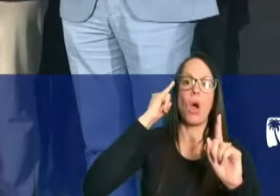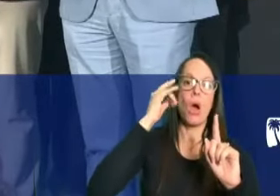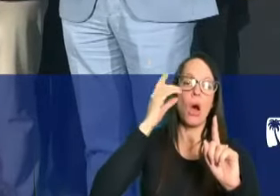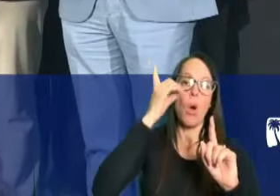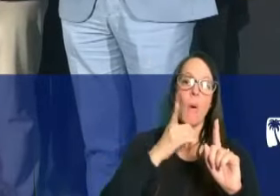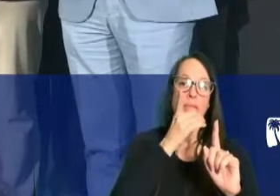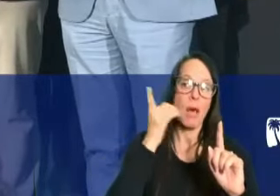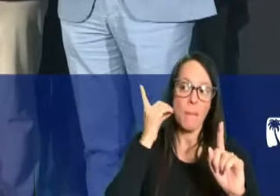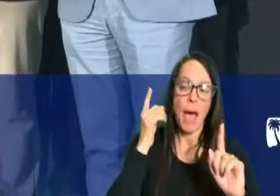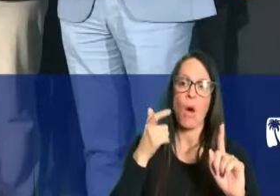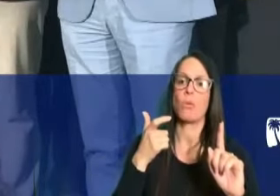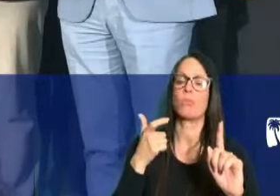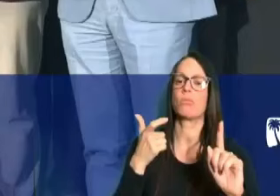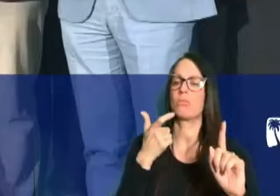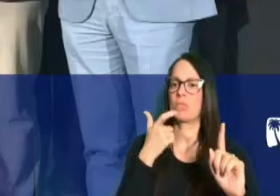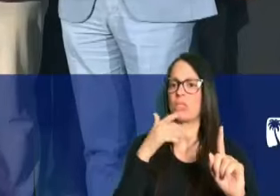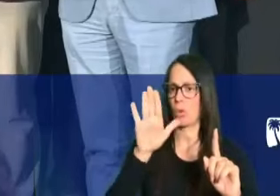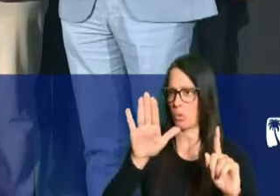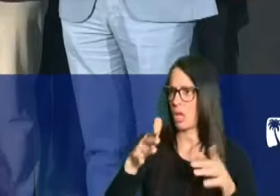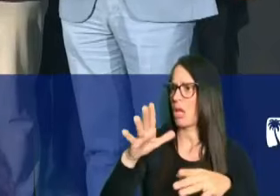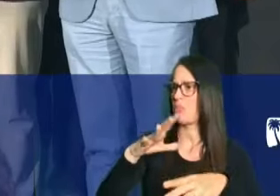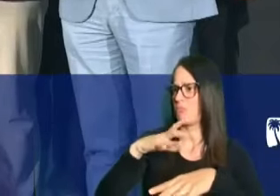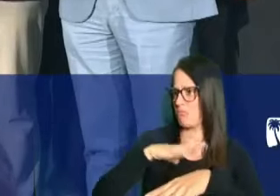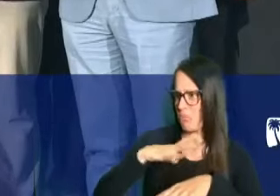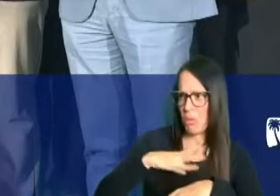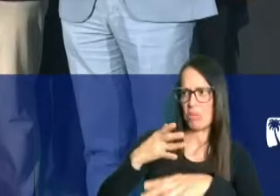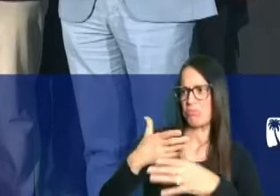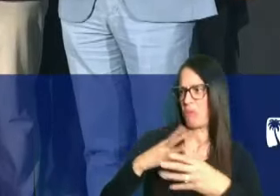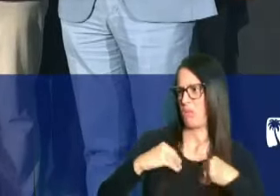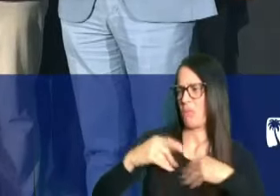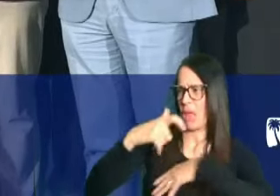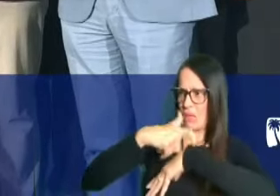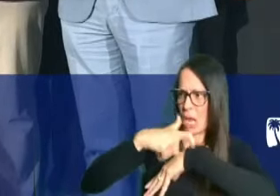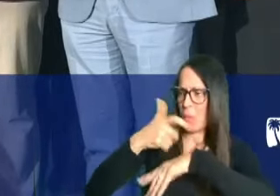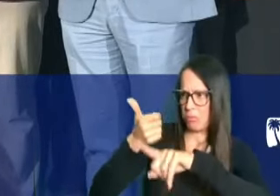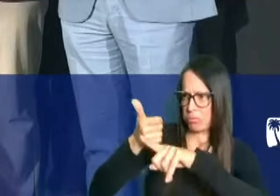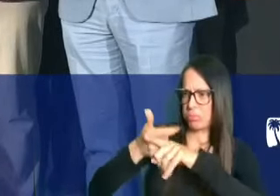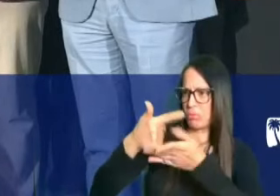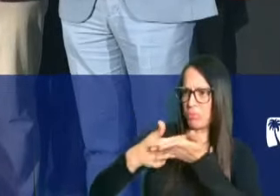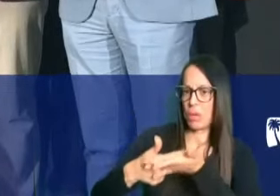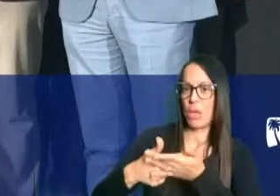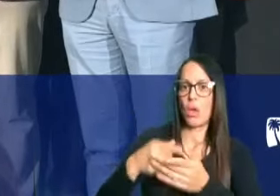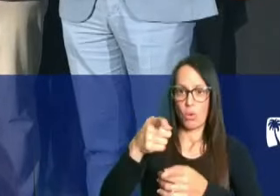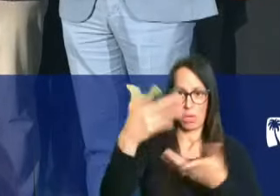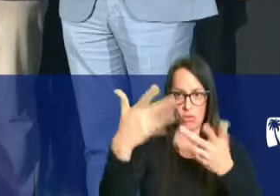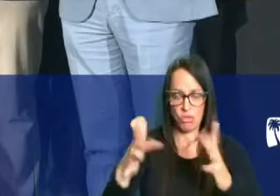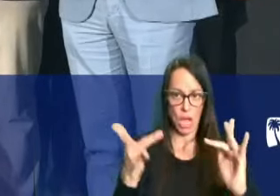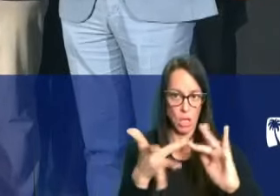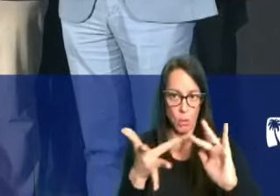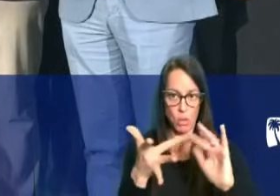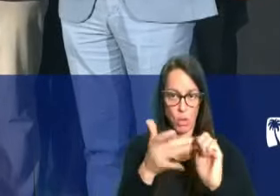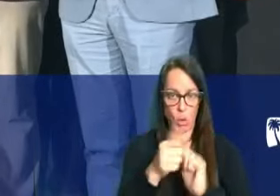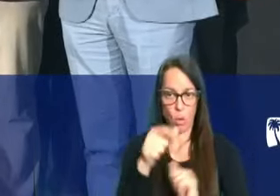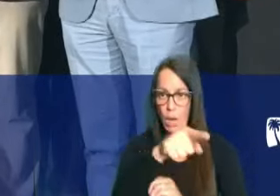tiempo para que haga lo propio usted se ha comunicado con él le hice la pregunta la noche de la elección se ha comunicado con él ha habido una